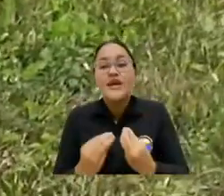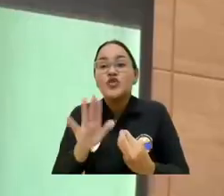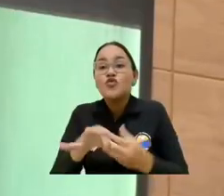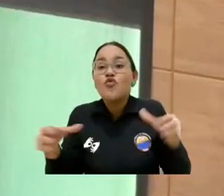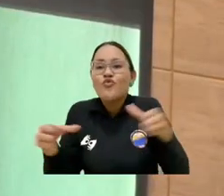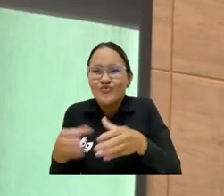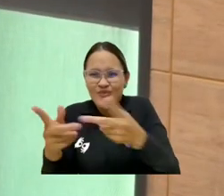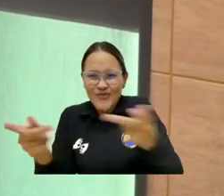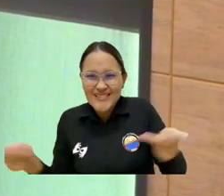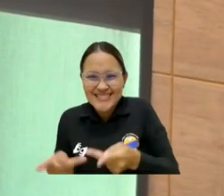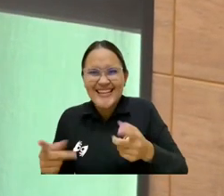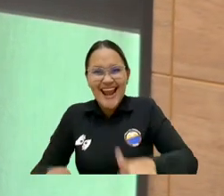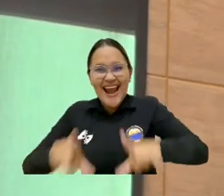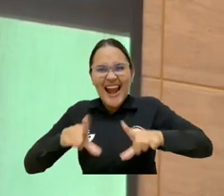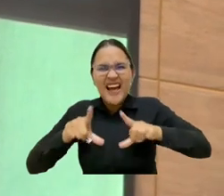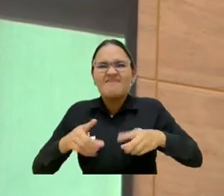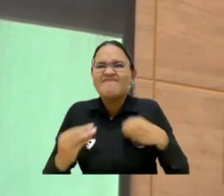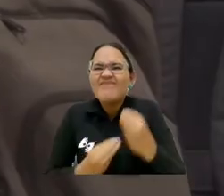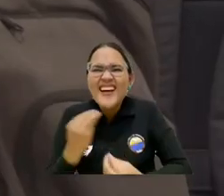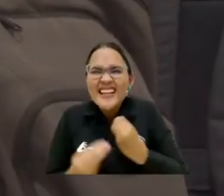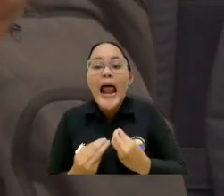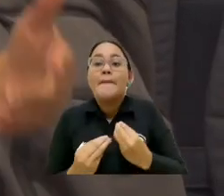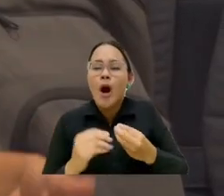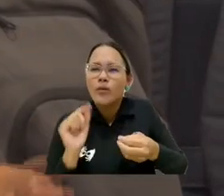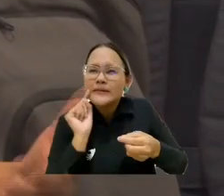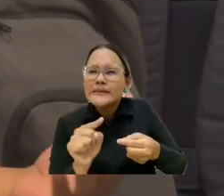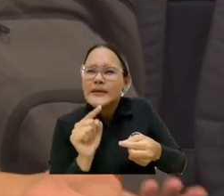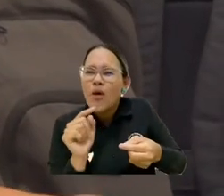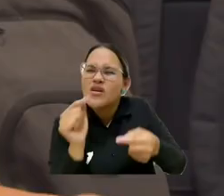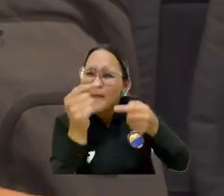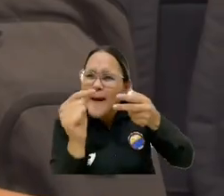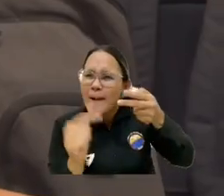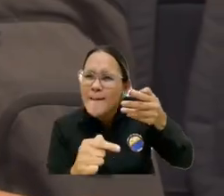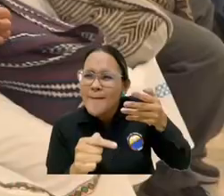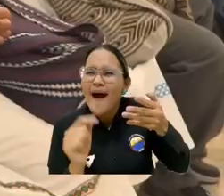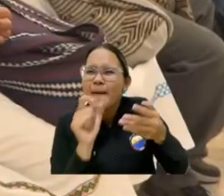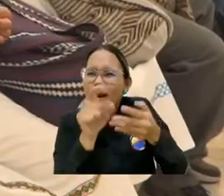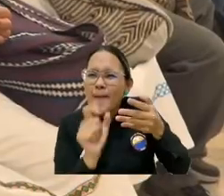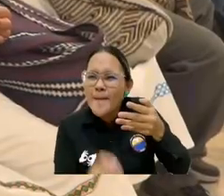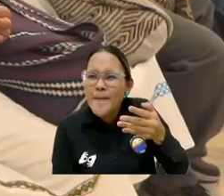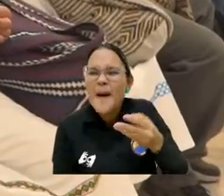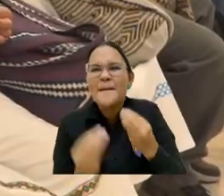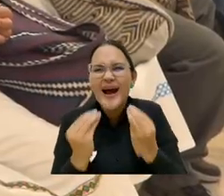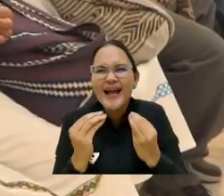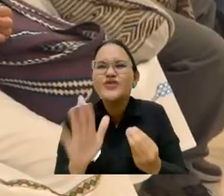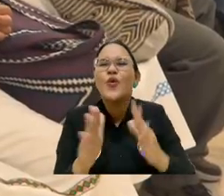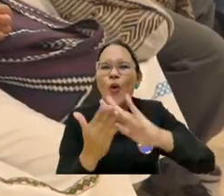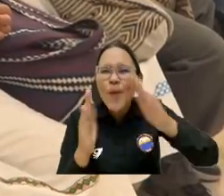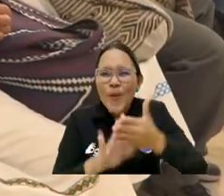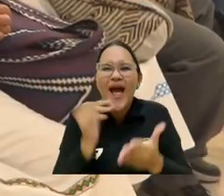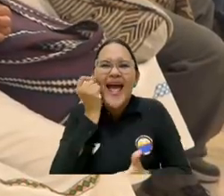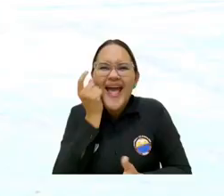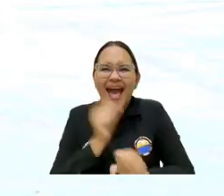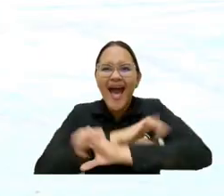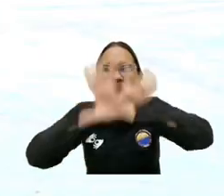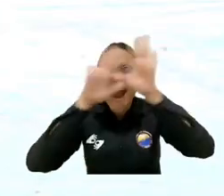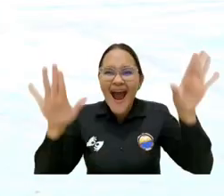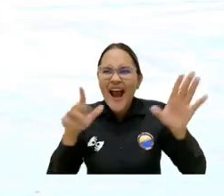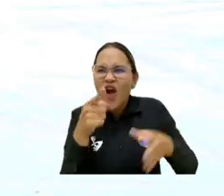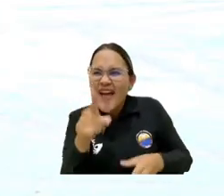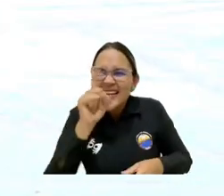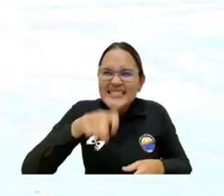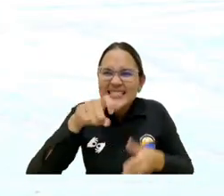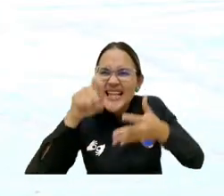Centro de Egresados a realizar su completa caracterización teniendo en cuenta las necesidades y los criterios de sus propias comunidades.